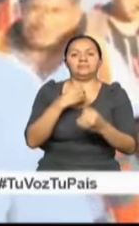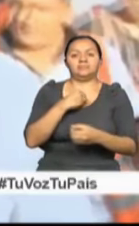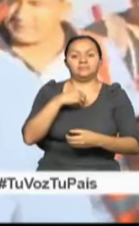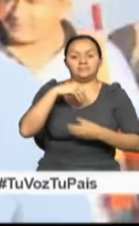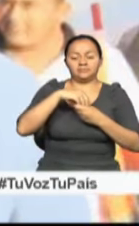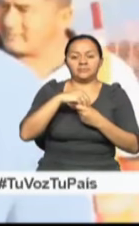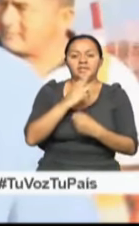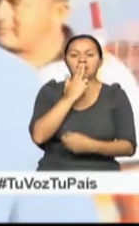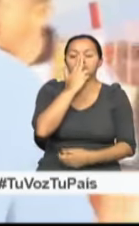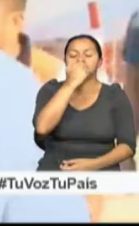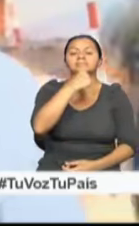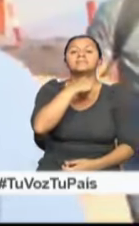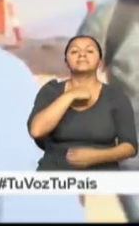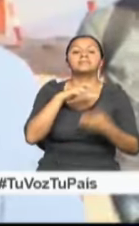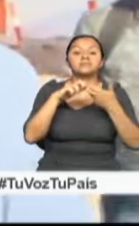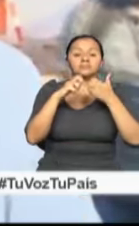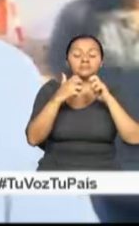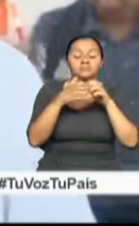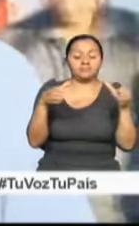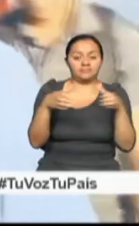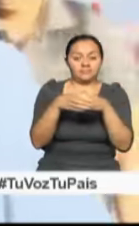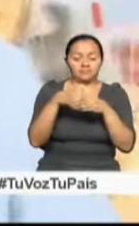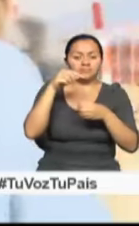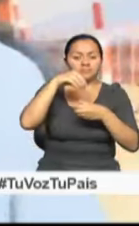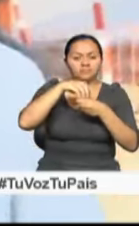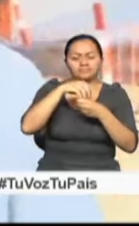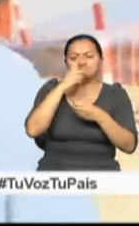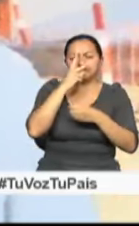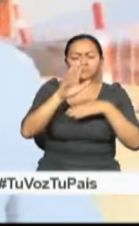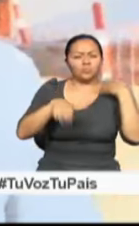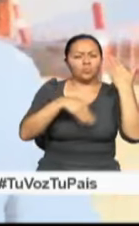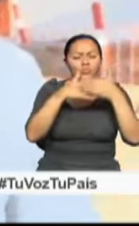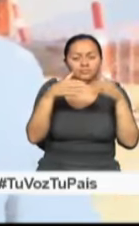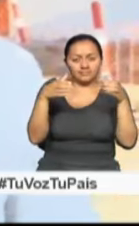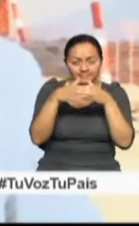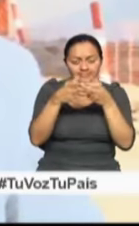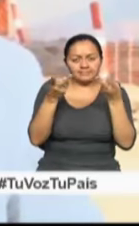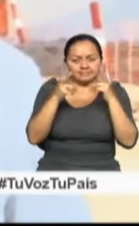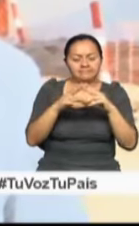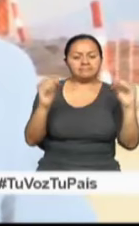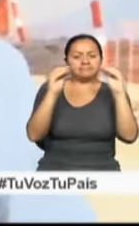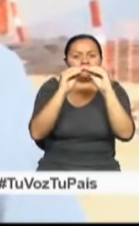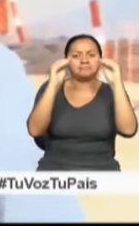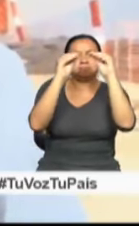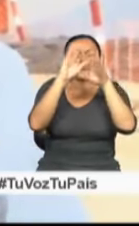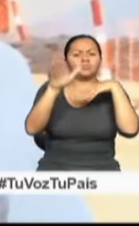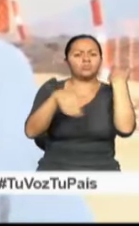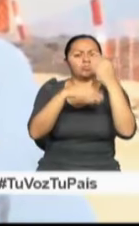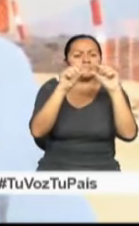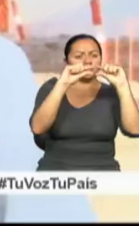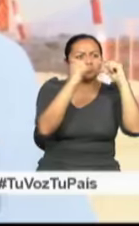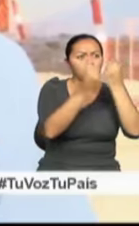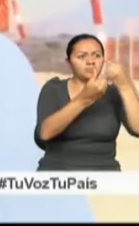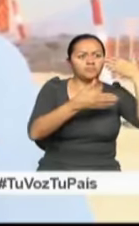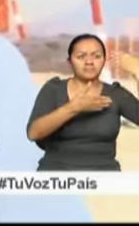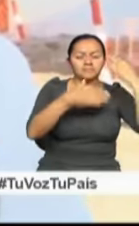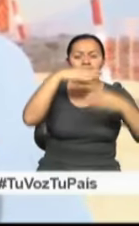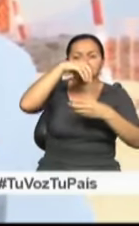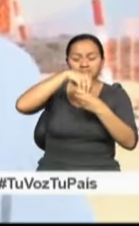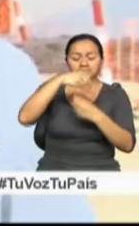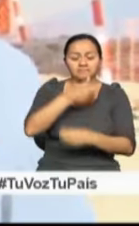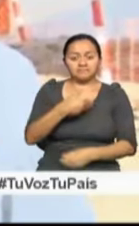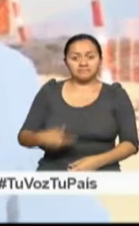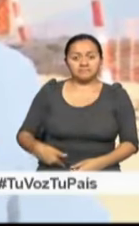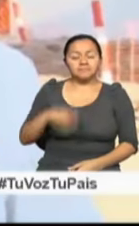otorrinolaringólogos, odontólogos, en fin, tenemos, esto es lo que antes la partidocracia, como muy bien dice el presidente de la República,